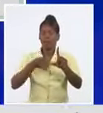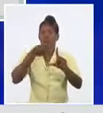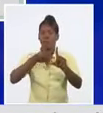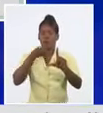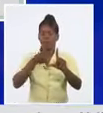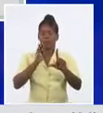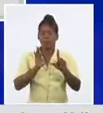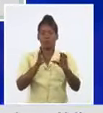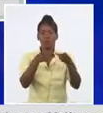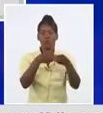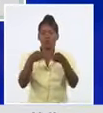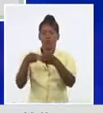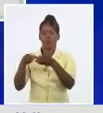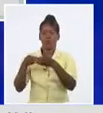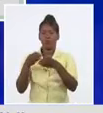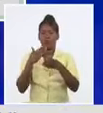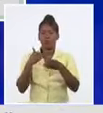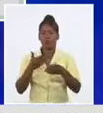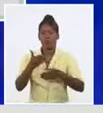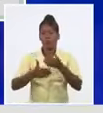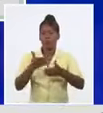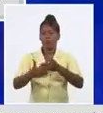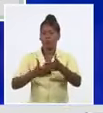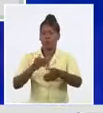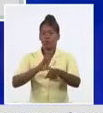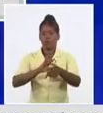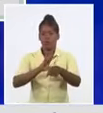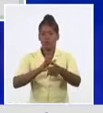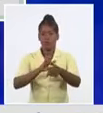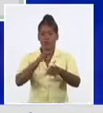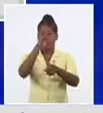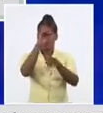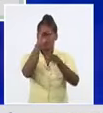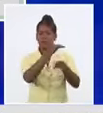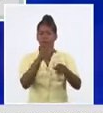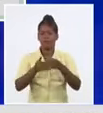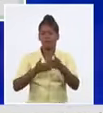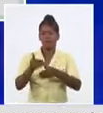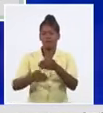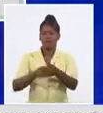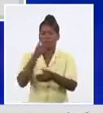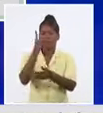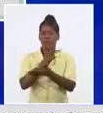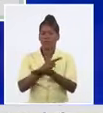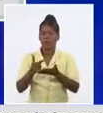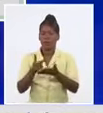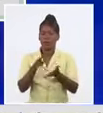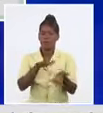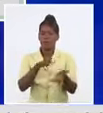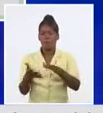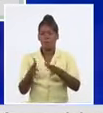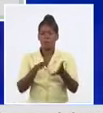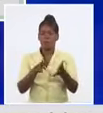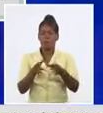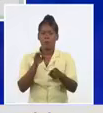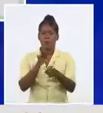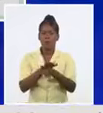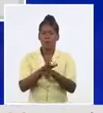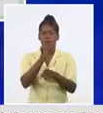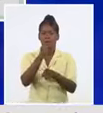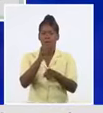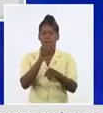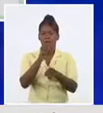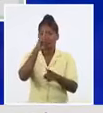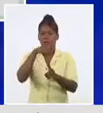la evolución de los casos activos en los últimos. Esto es desde el 20 de septiembre hasta